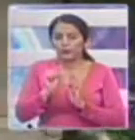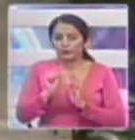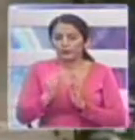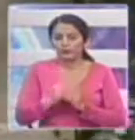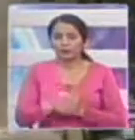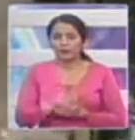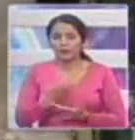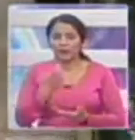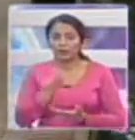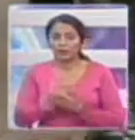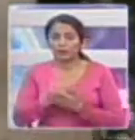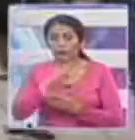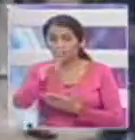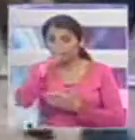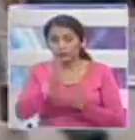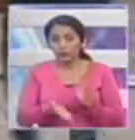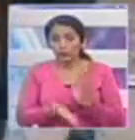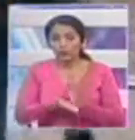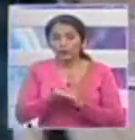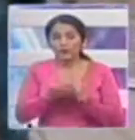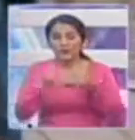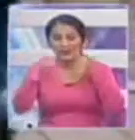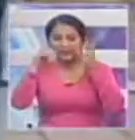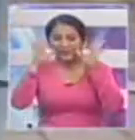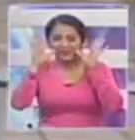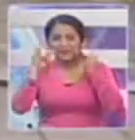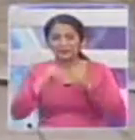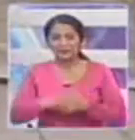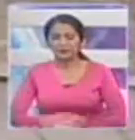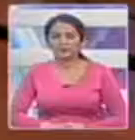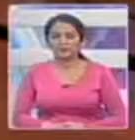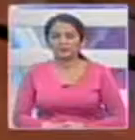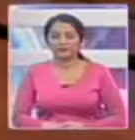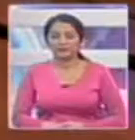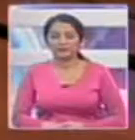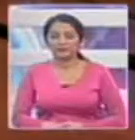economía se dinamiza de manera significativa. Hernán Samaniego, Telerama Noticias.